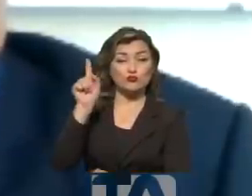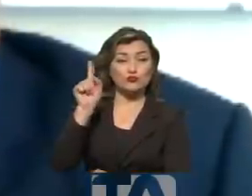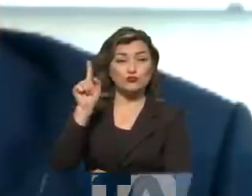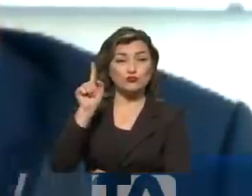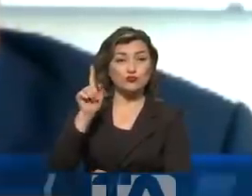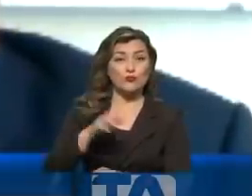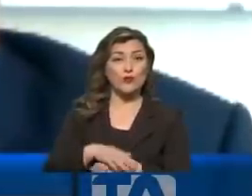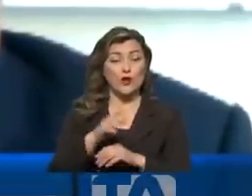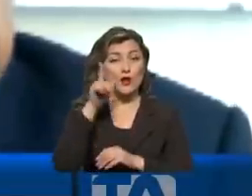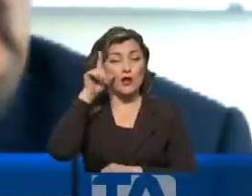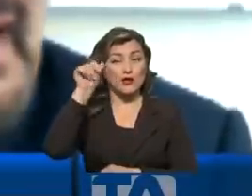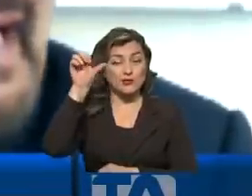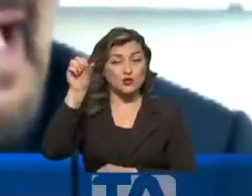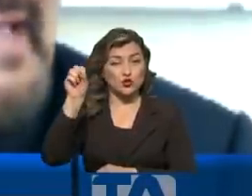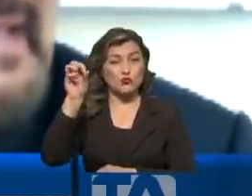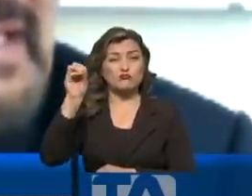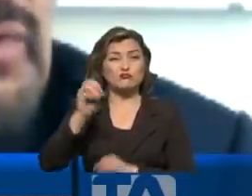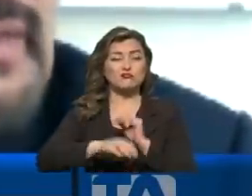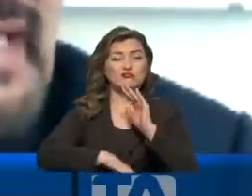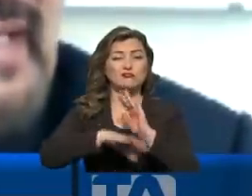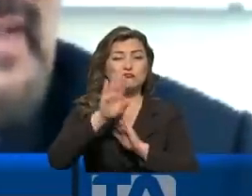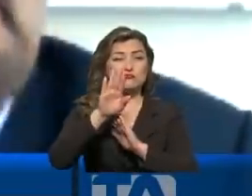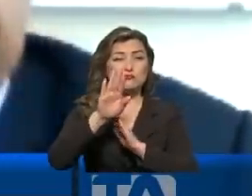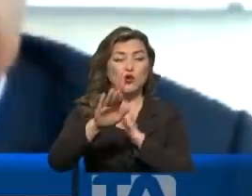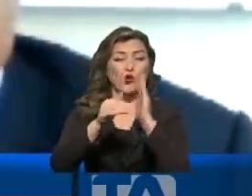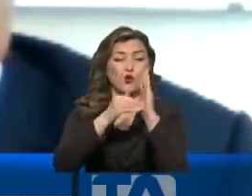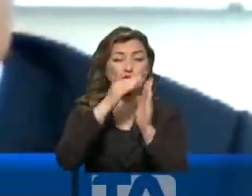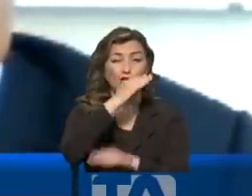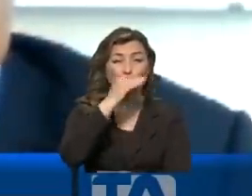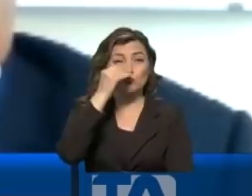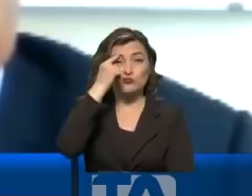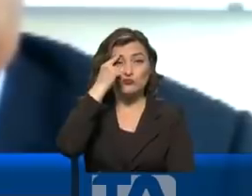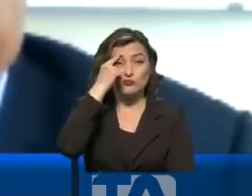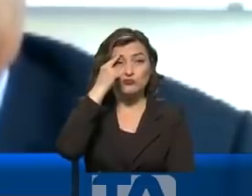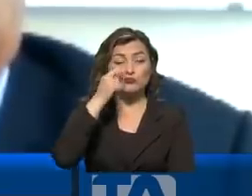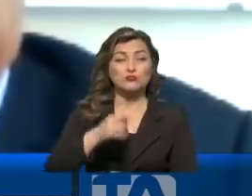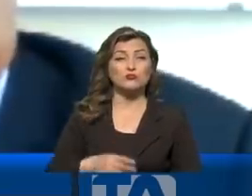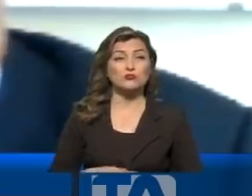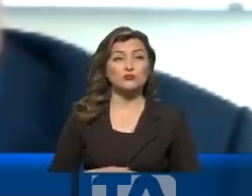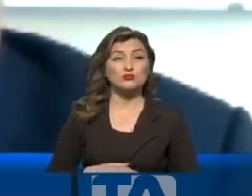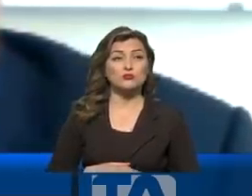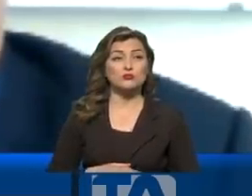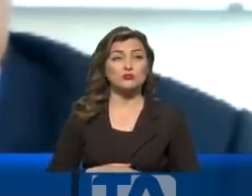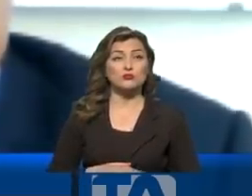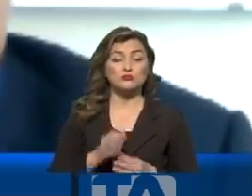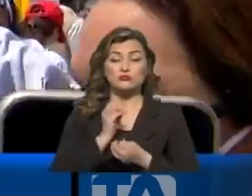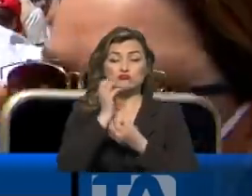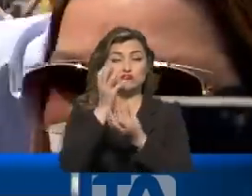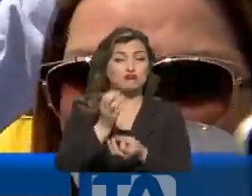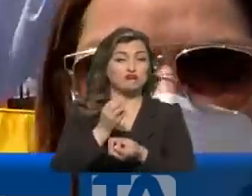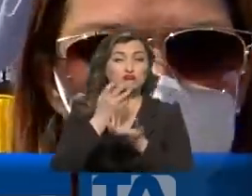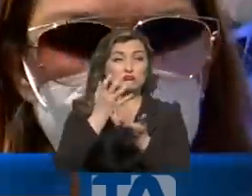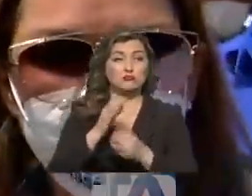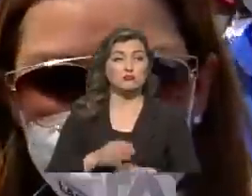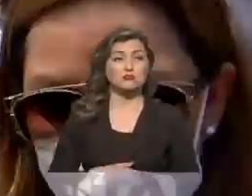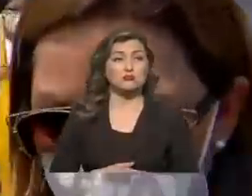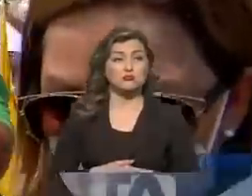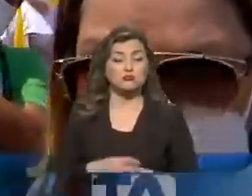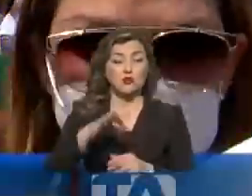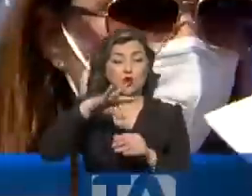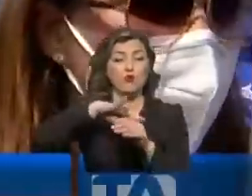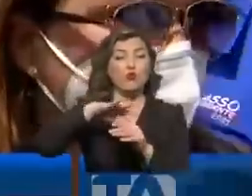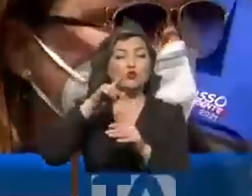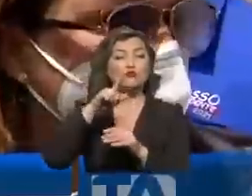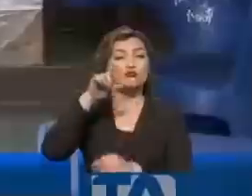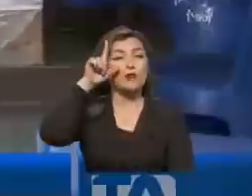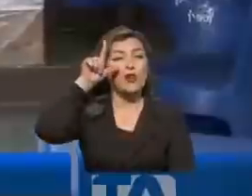votación eminentemente anticorrea, ¿no es cierto?, que se expresa de esa manera. Pero los votos conseguidos